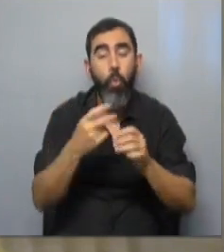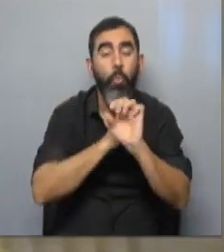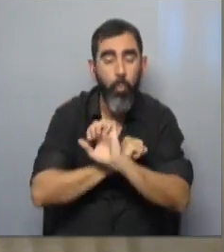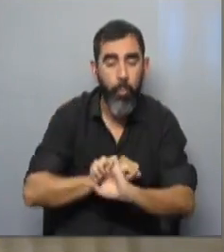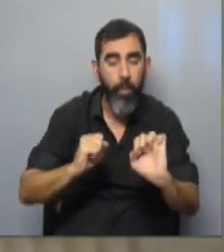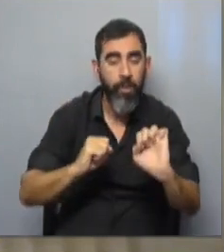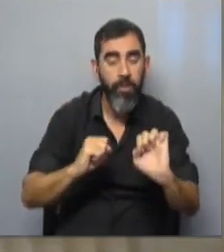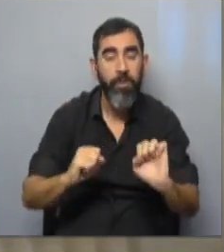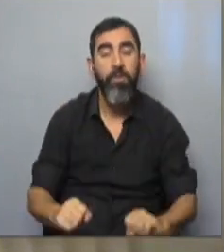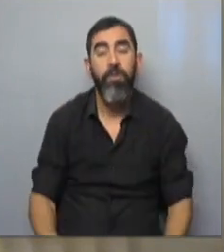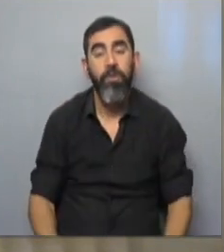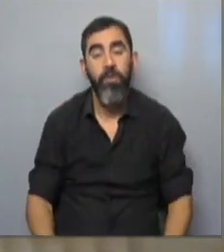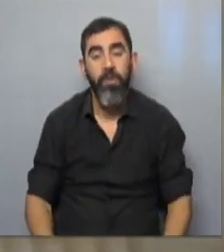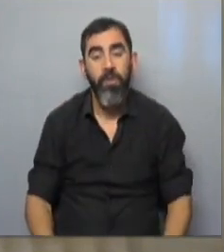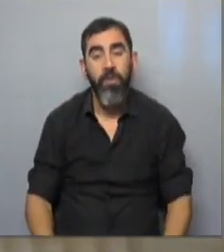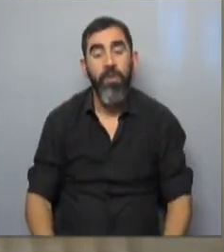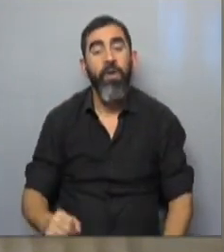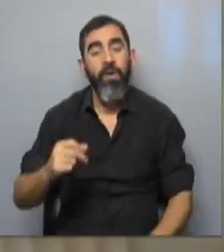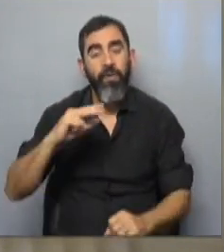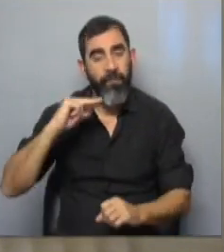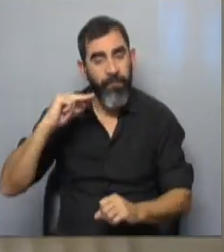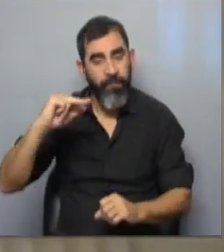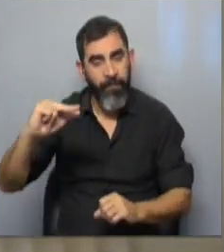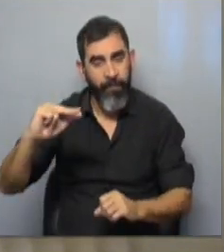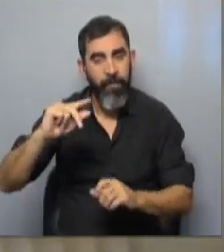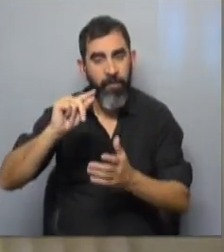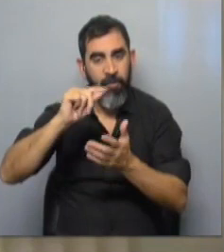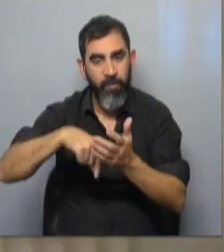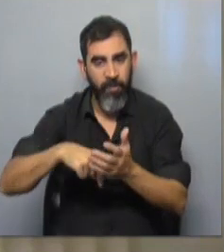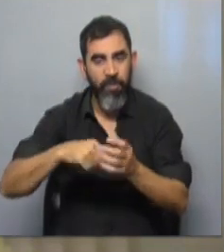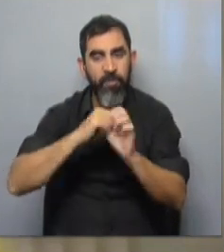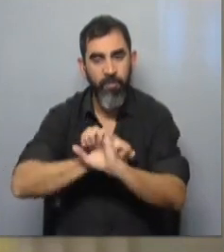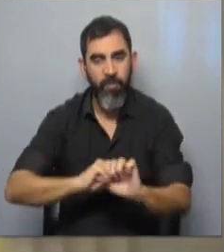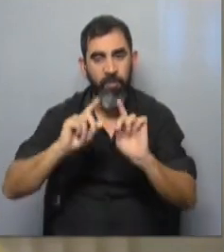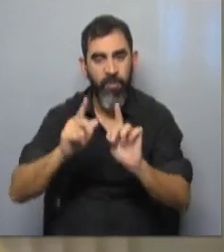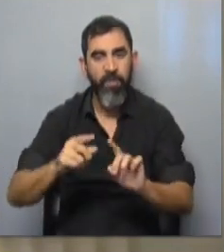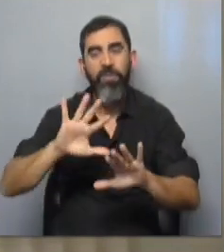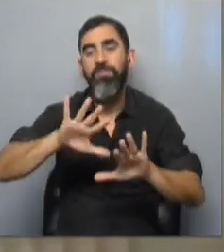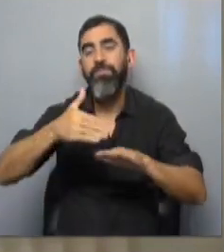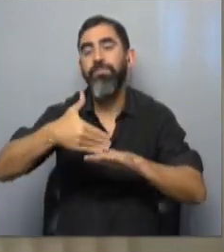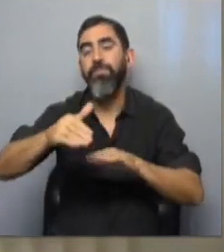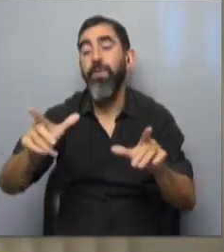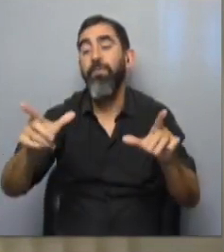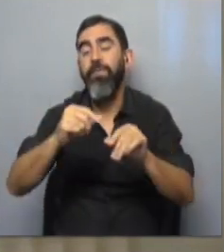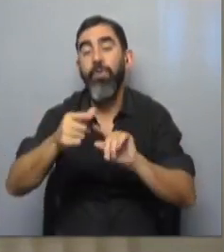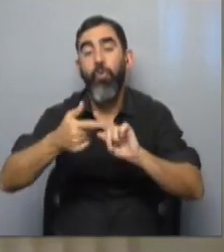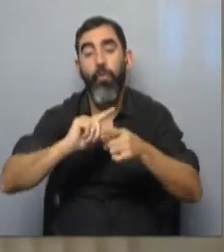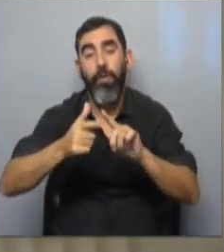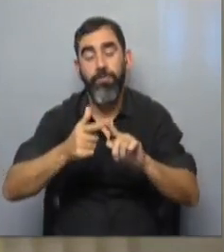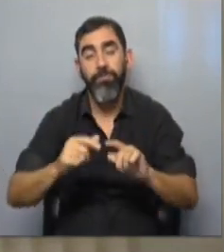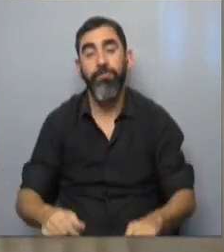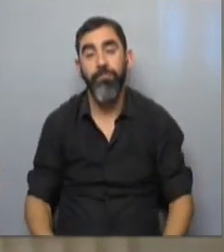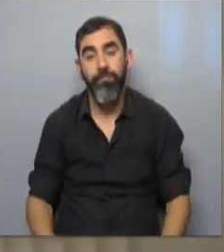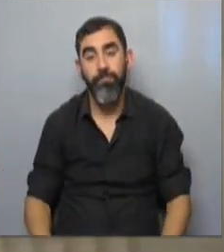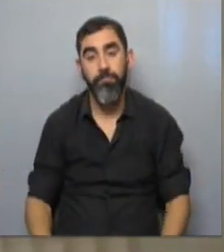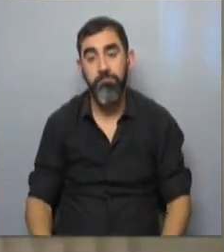establecer la vigencia de ese convenio, pueden establecer qué va a pasar cuando finalice ese convenio y